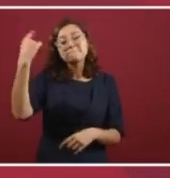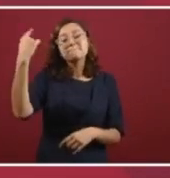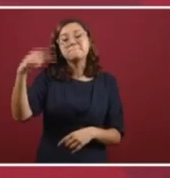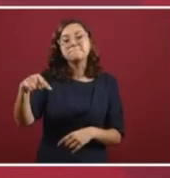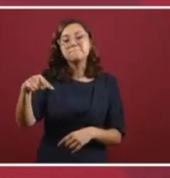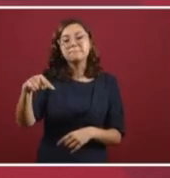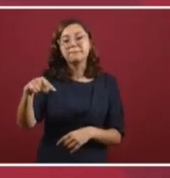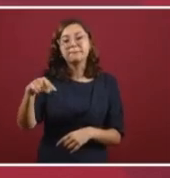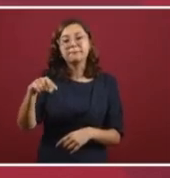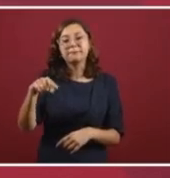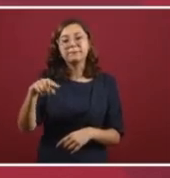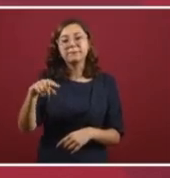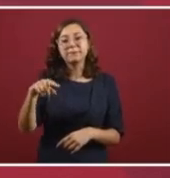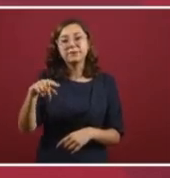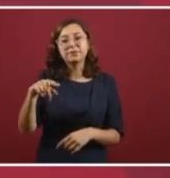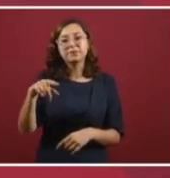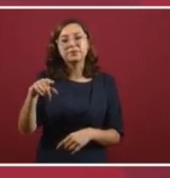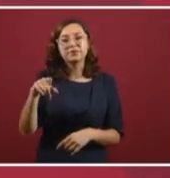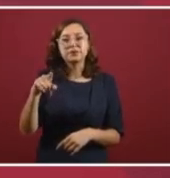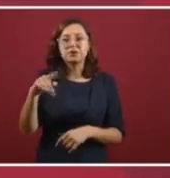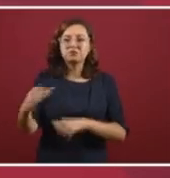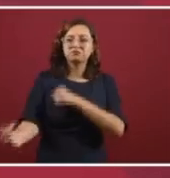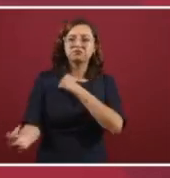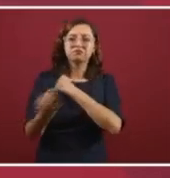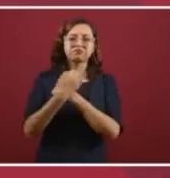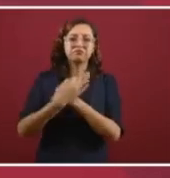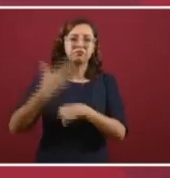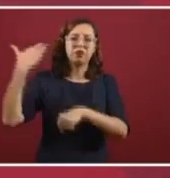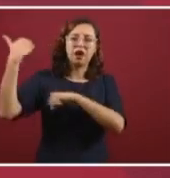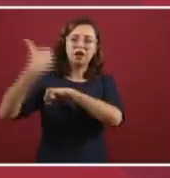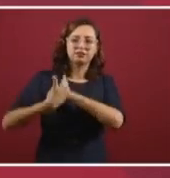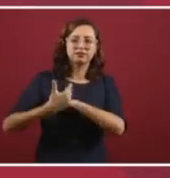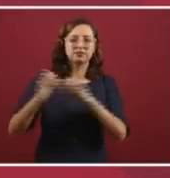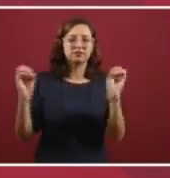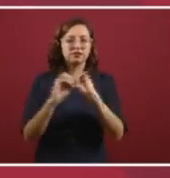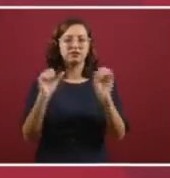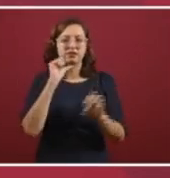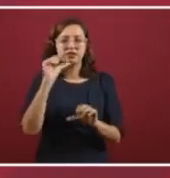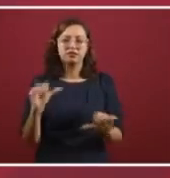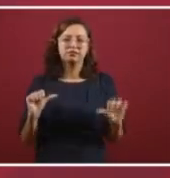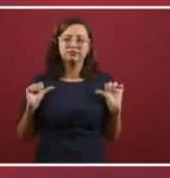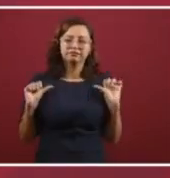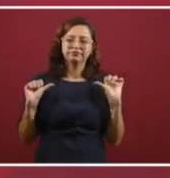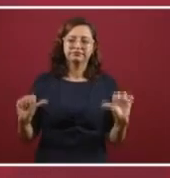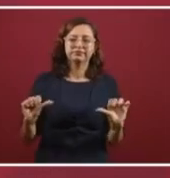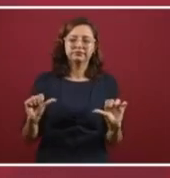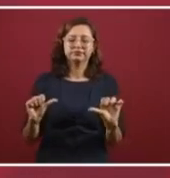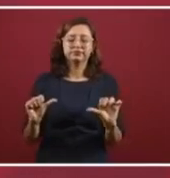que les garantizarán de impunidad y eso está